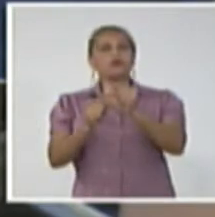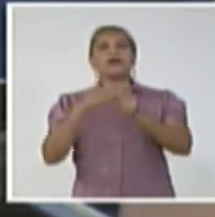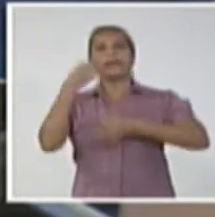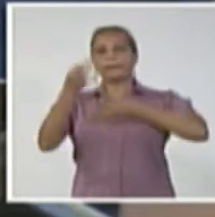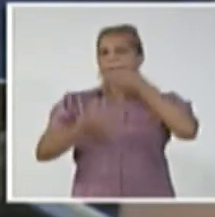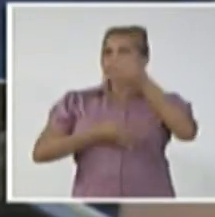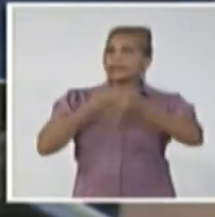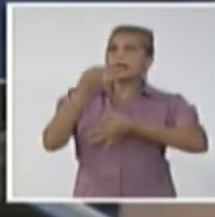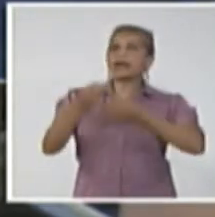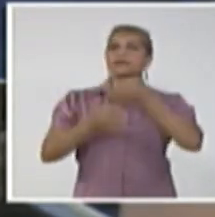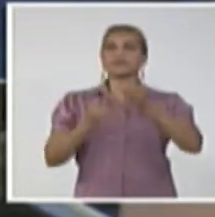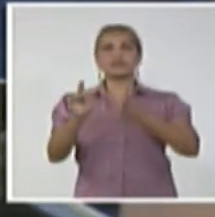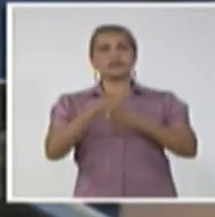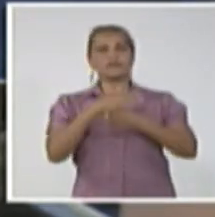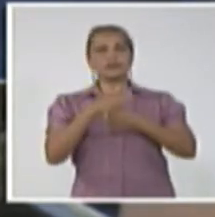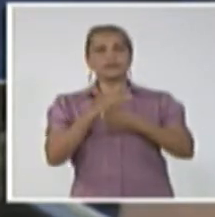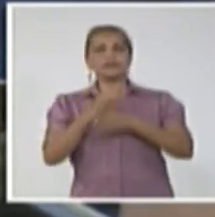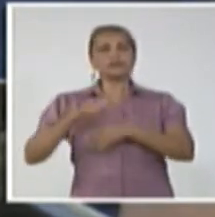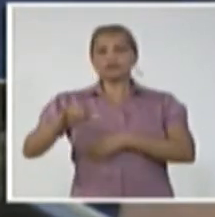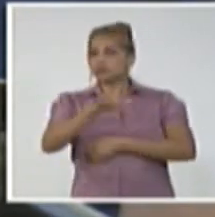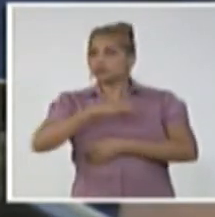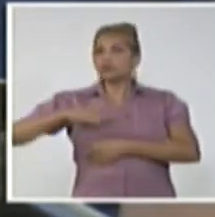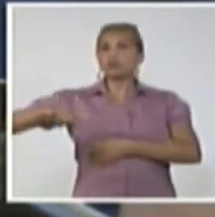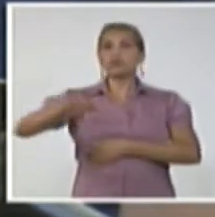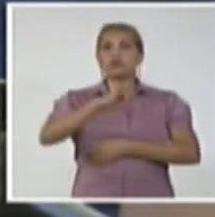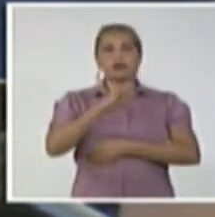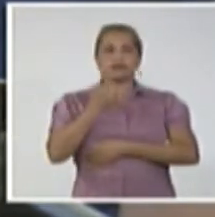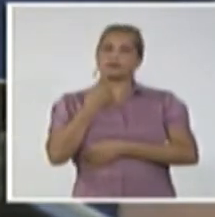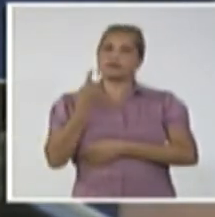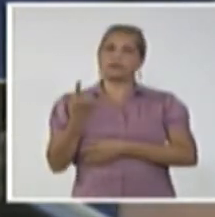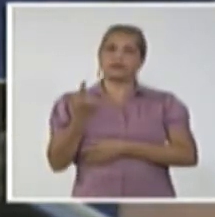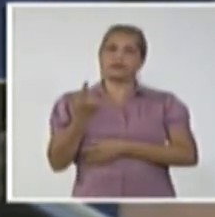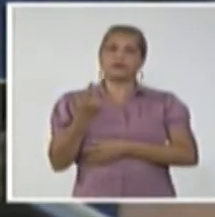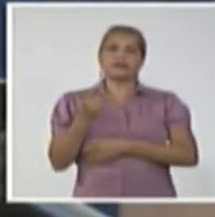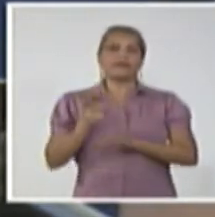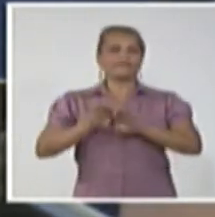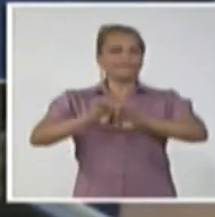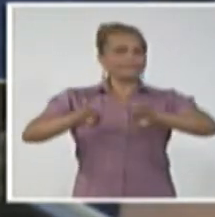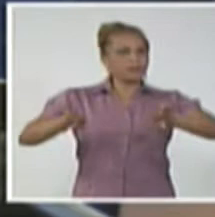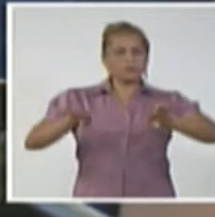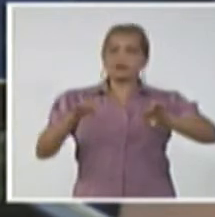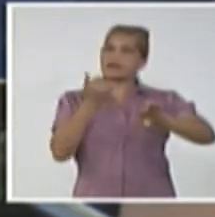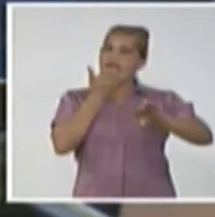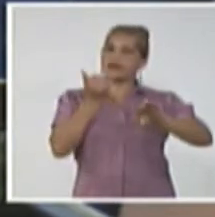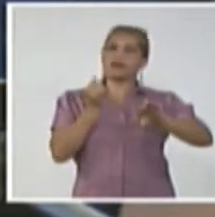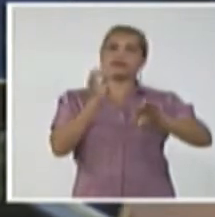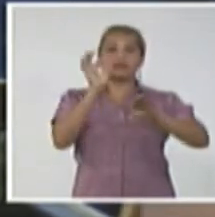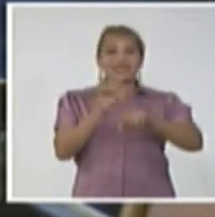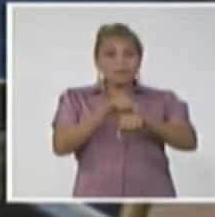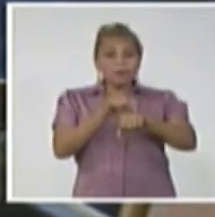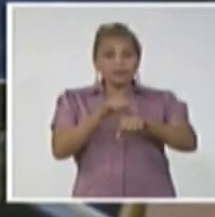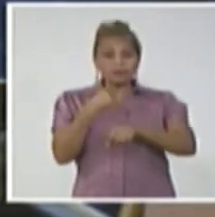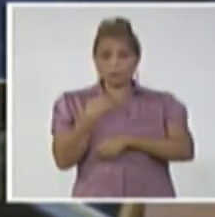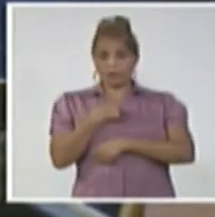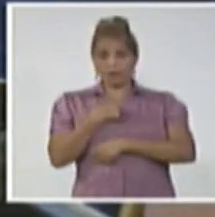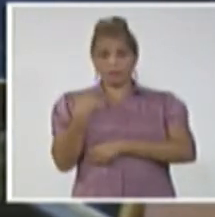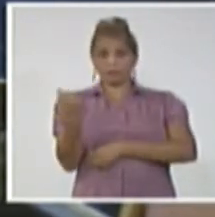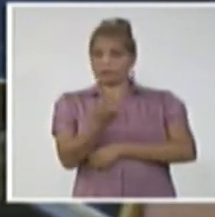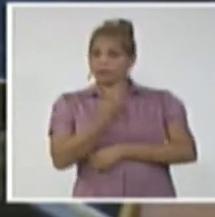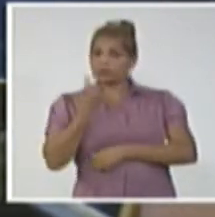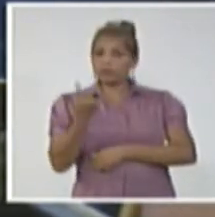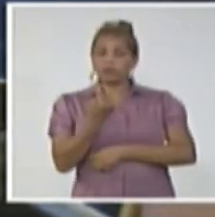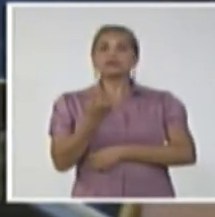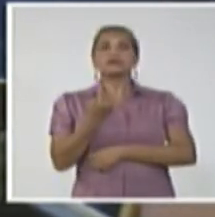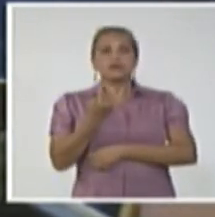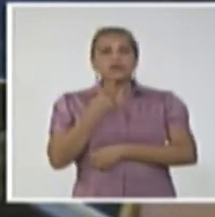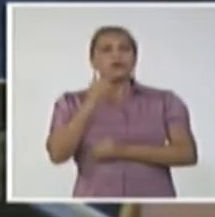se conviertan en desigualdades, estamos fallando. Por eso para mí, este momento y otros que estoy segura que